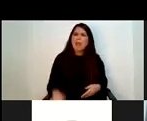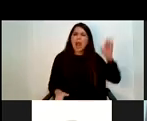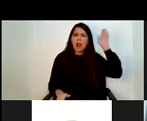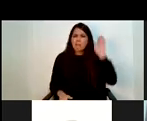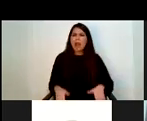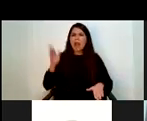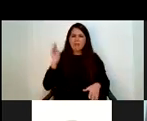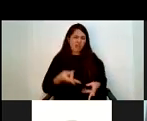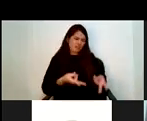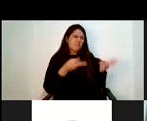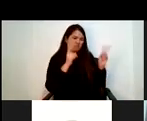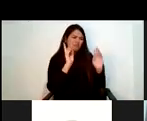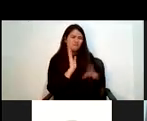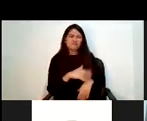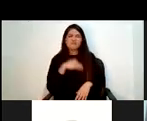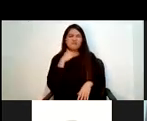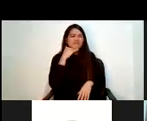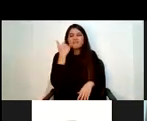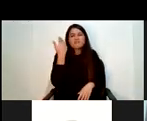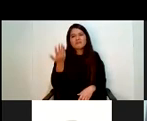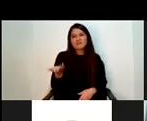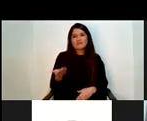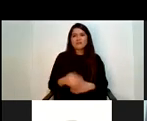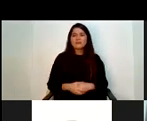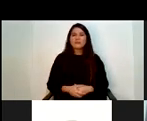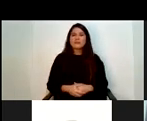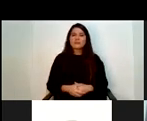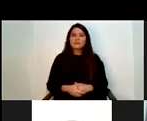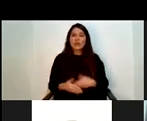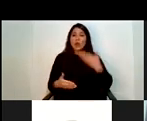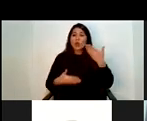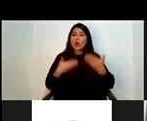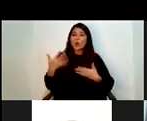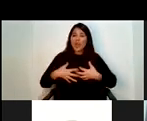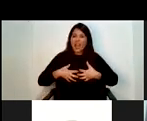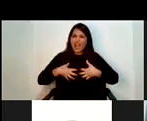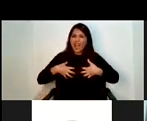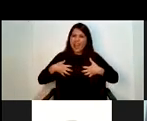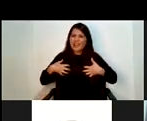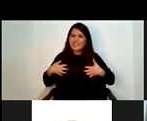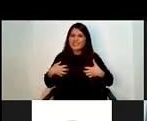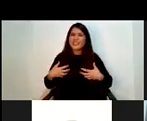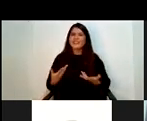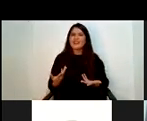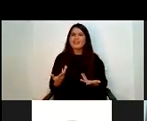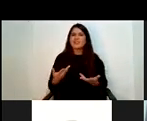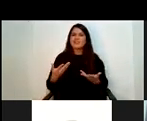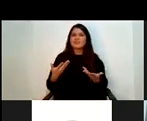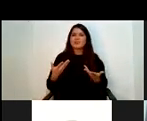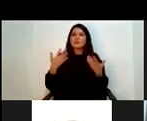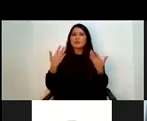dejamos pasar. De por sí las conductas agresivas suelen arraigarse,